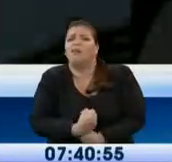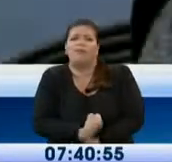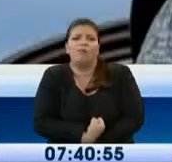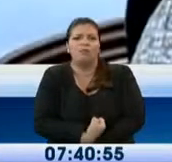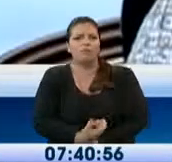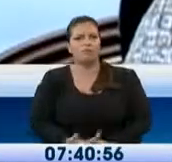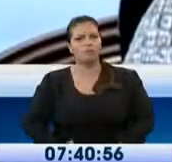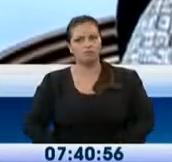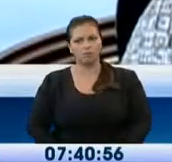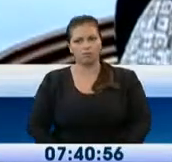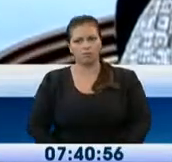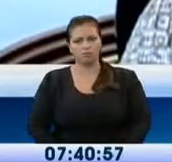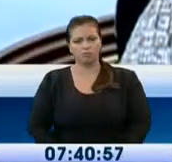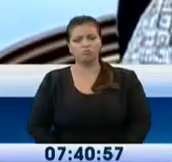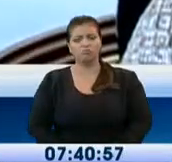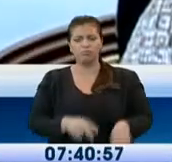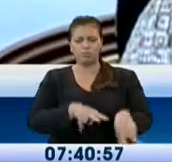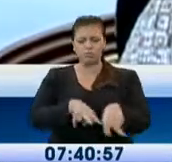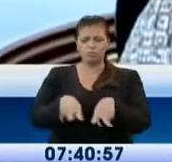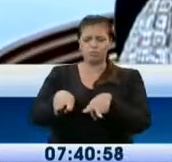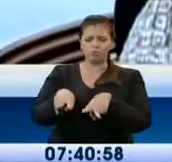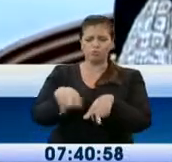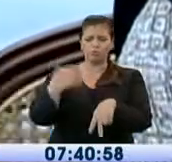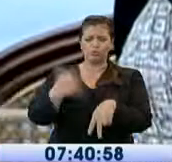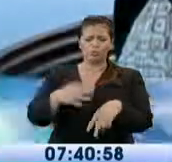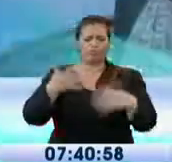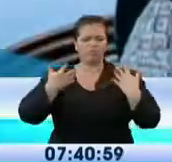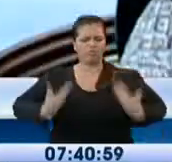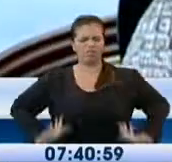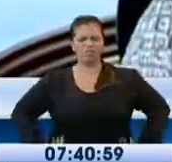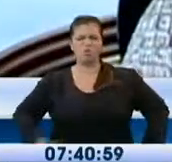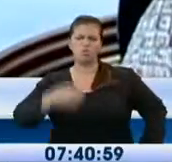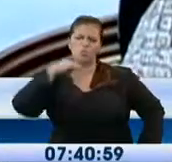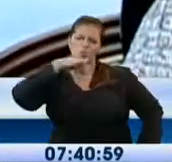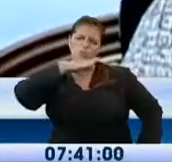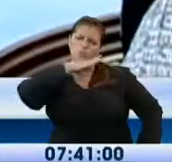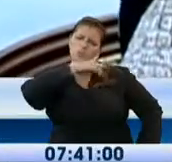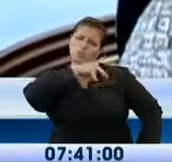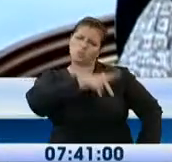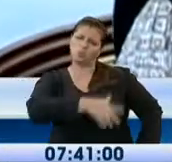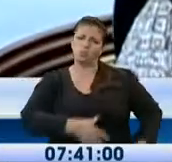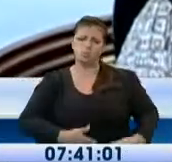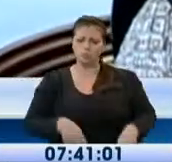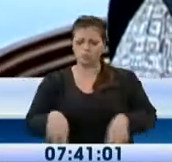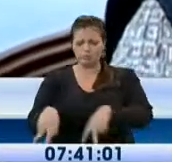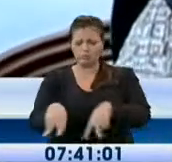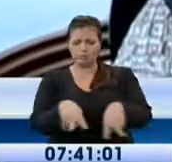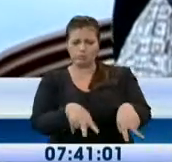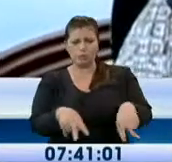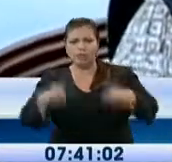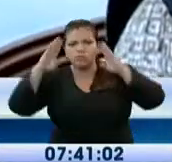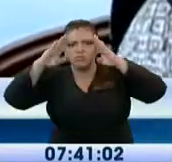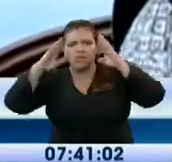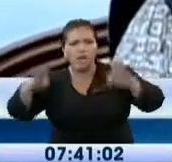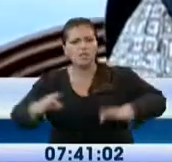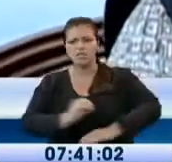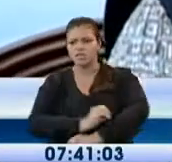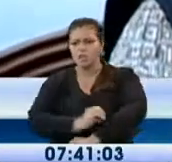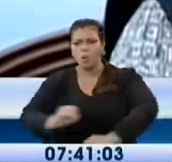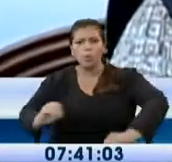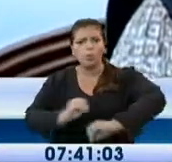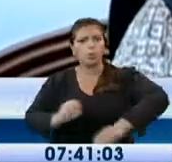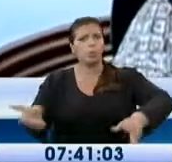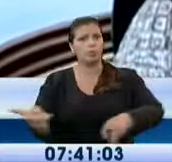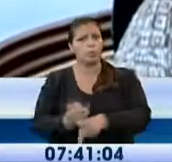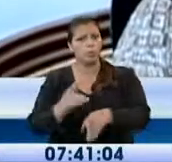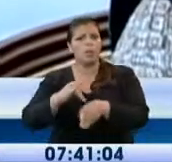Las niñas se encontraban en completo desaseo, se encontraban descuidadas y en situación de riesgo por la